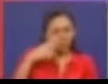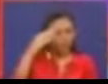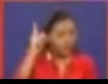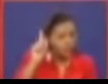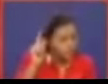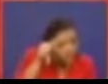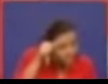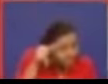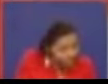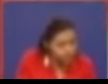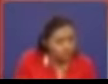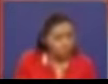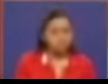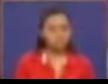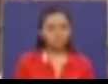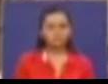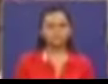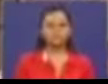olvidar, compatriotas. Por ti